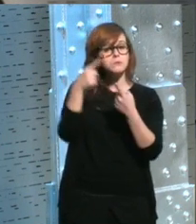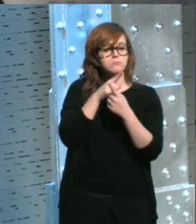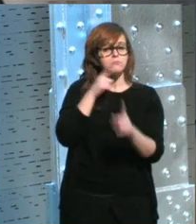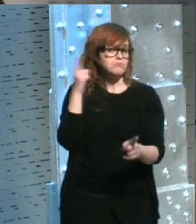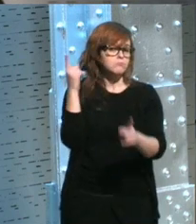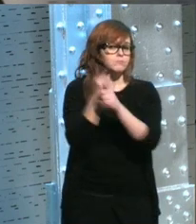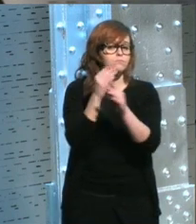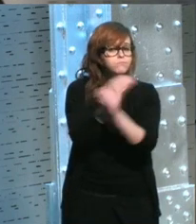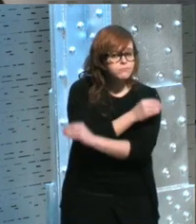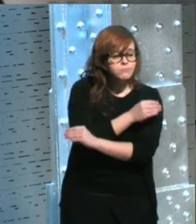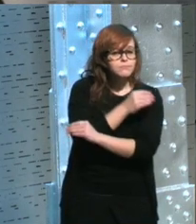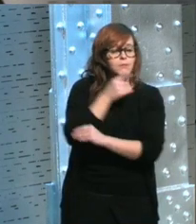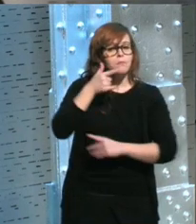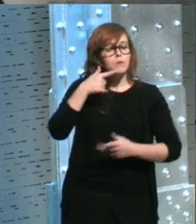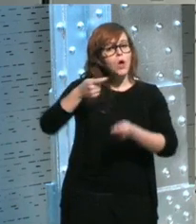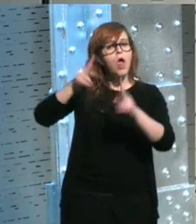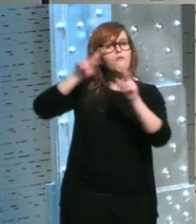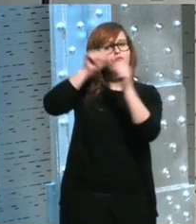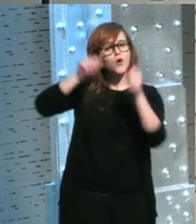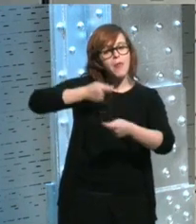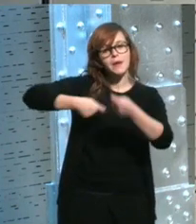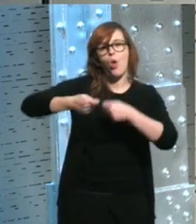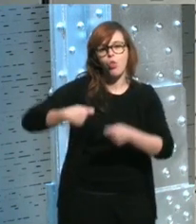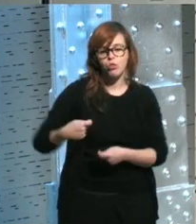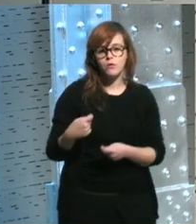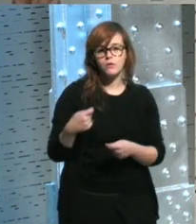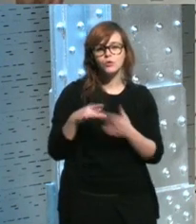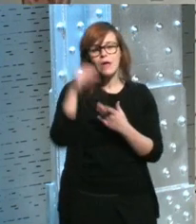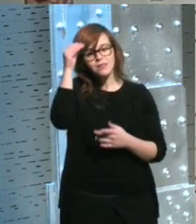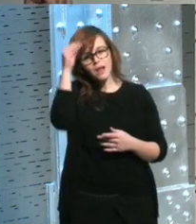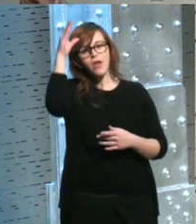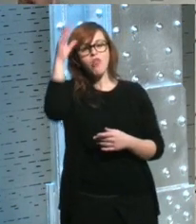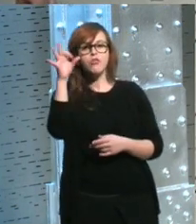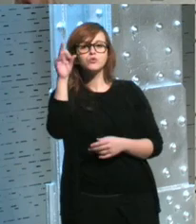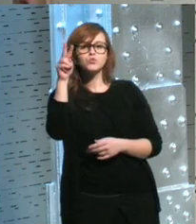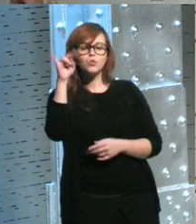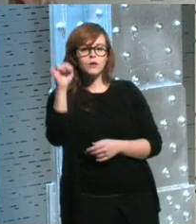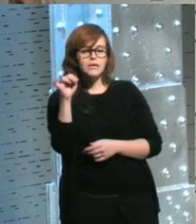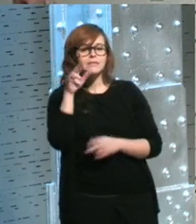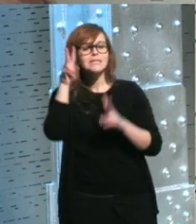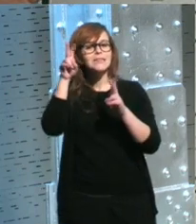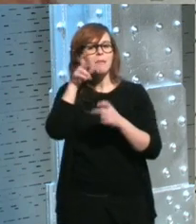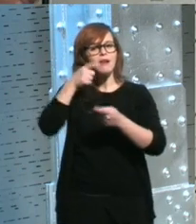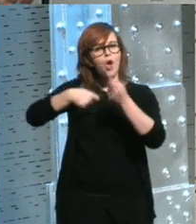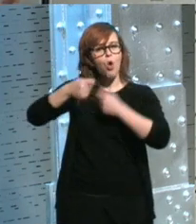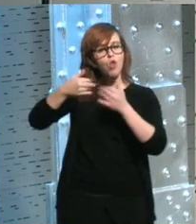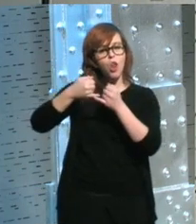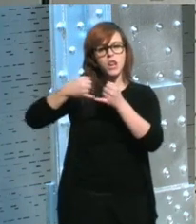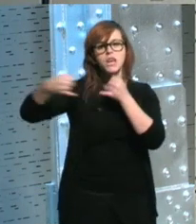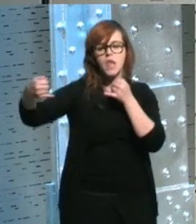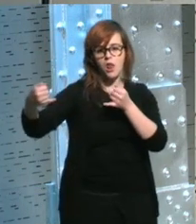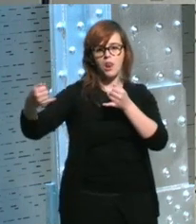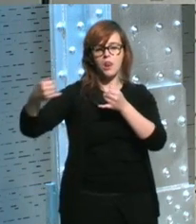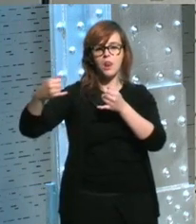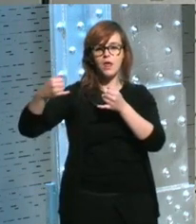negocio, y que lo va a poner. La inteligencia de Rajiv Suri es pasar de un modelo de negocio lineal en un café.